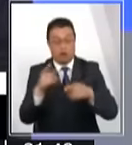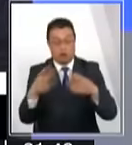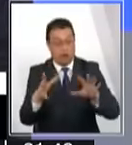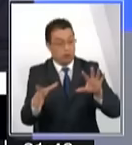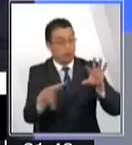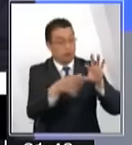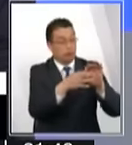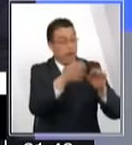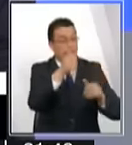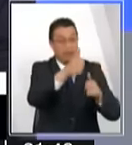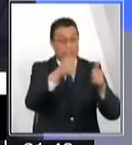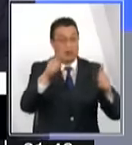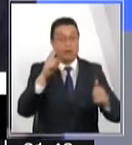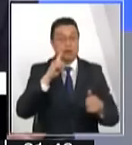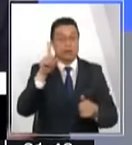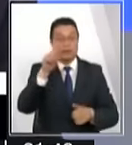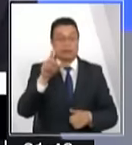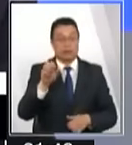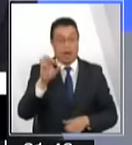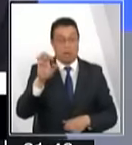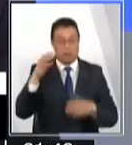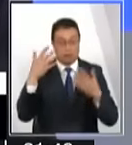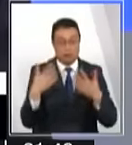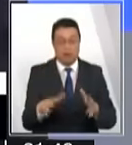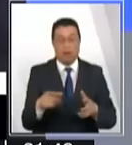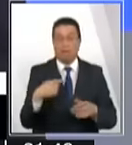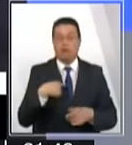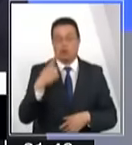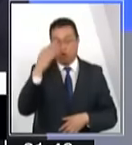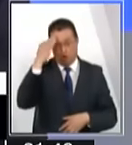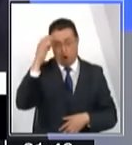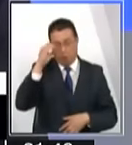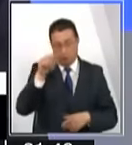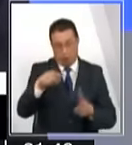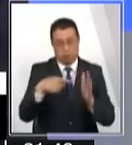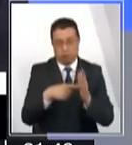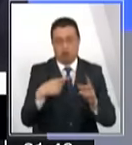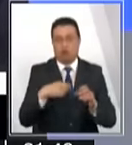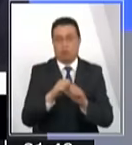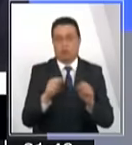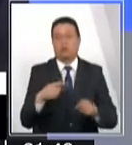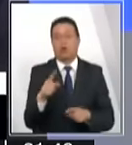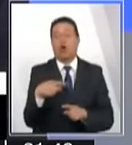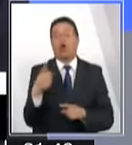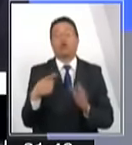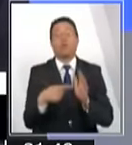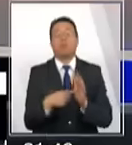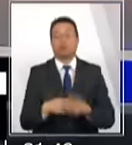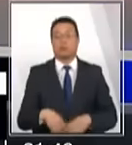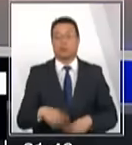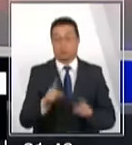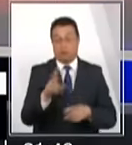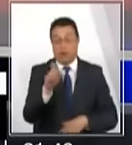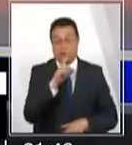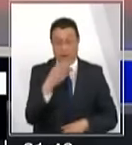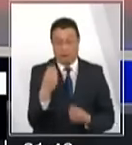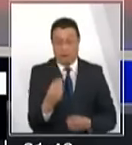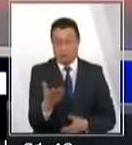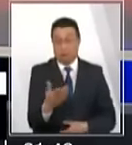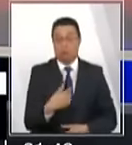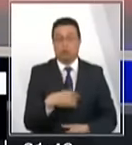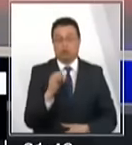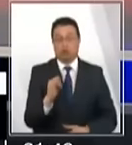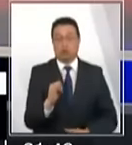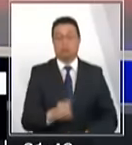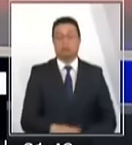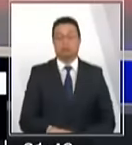directivos de seis en particular por lo tanto yo no voy a opinar más sobre ese punto pasemos otro punto por favor pero usted le parece bien sí